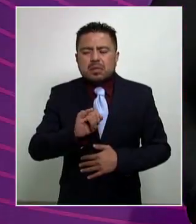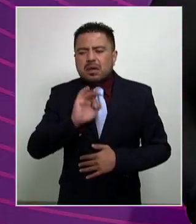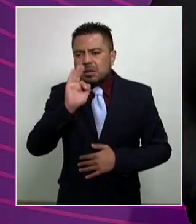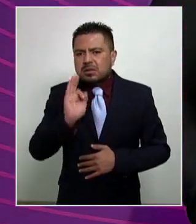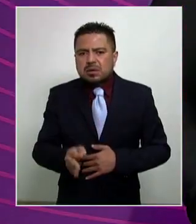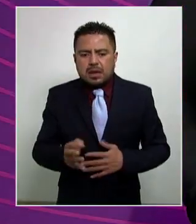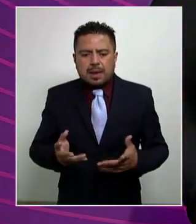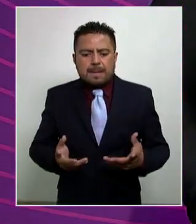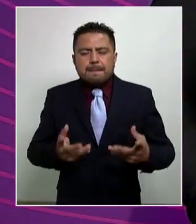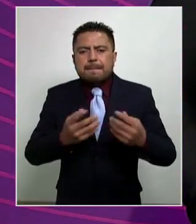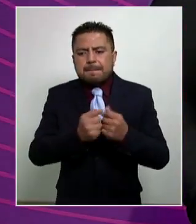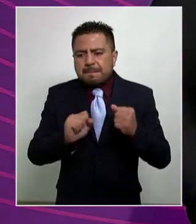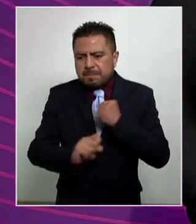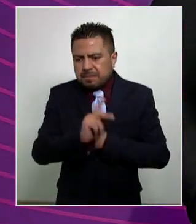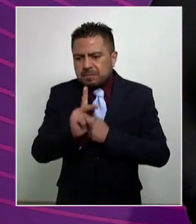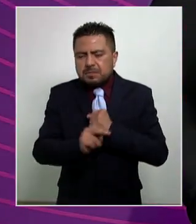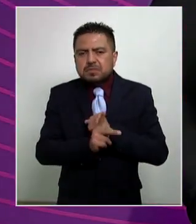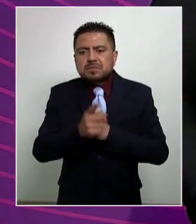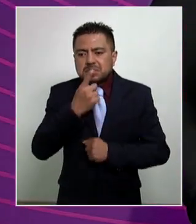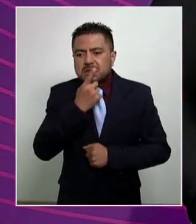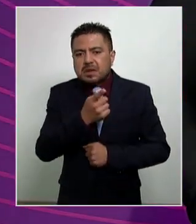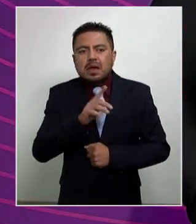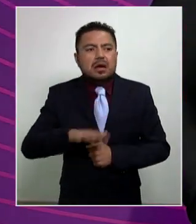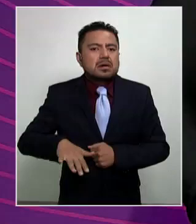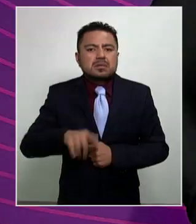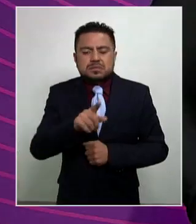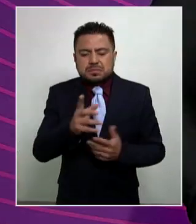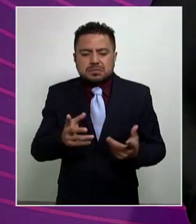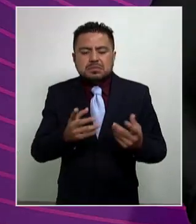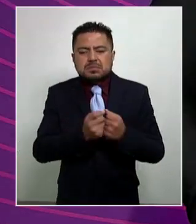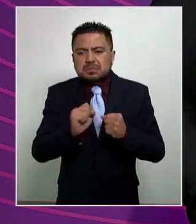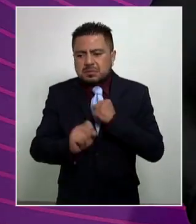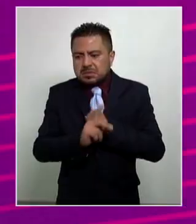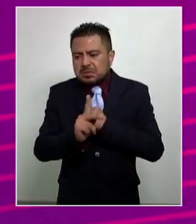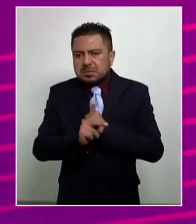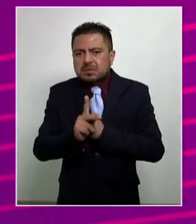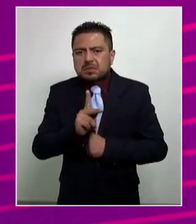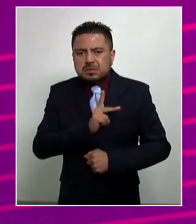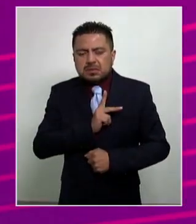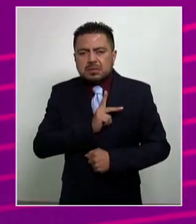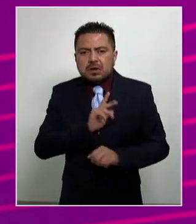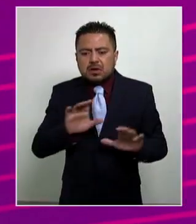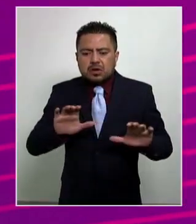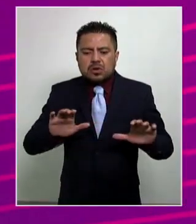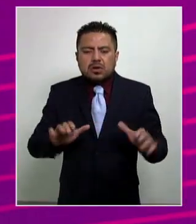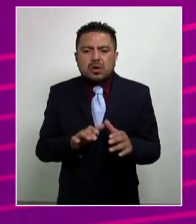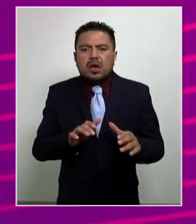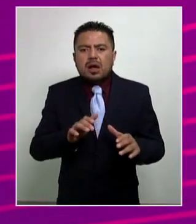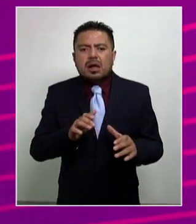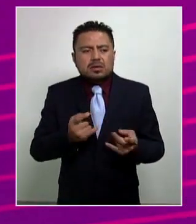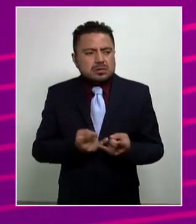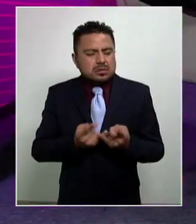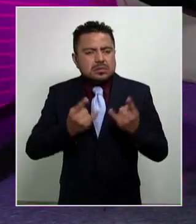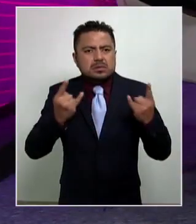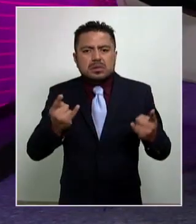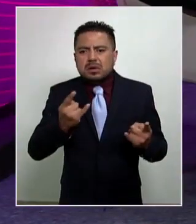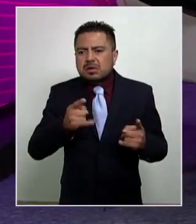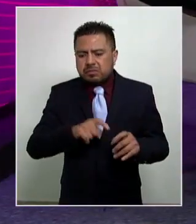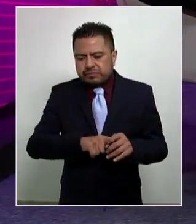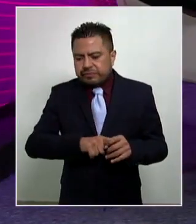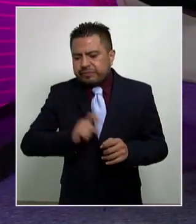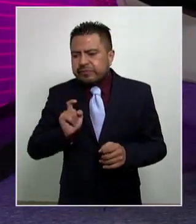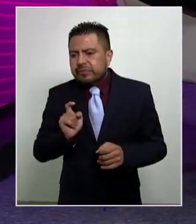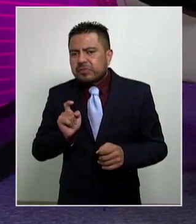acepta como parte de este país. Dice que eres parte de este país. Y para una colectividad que ha estado históricamente